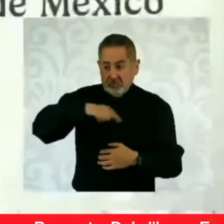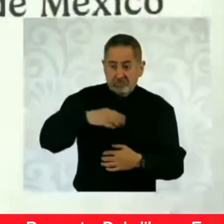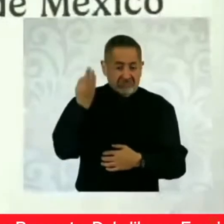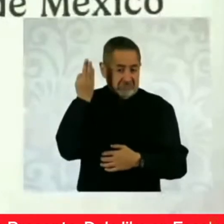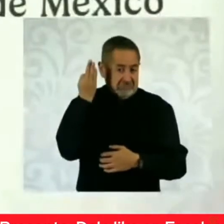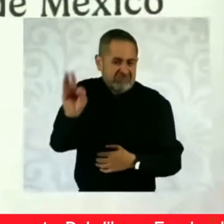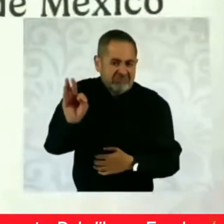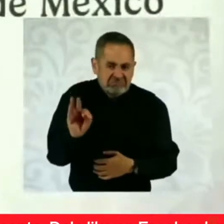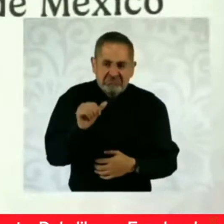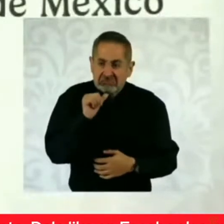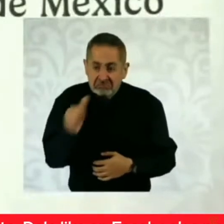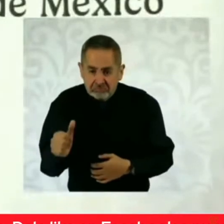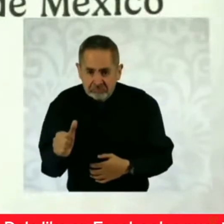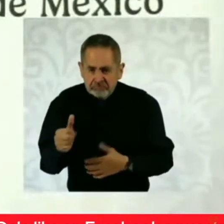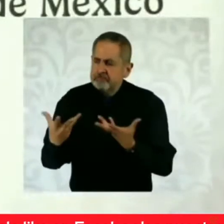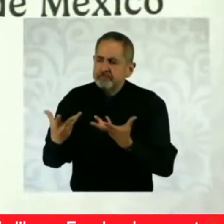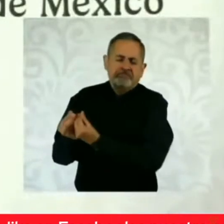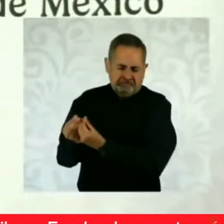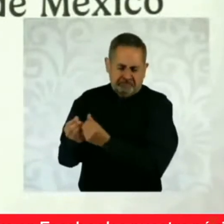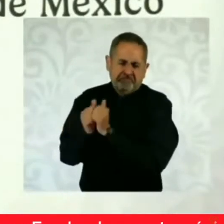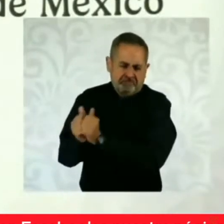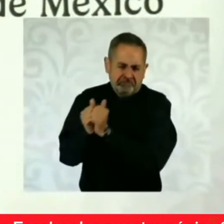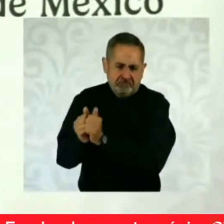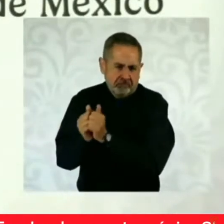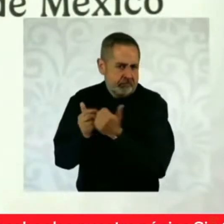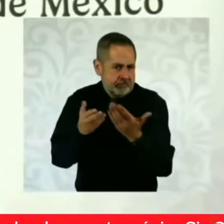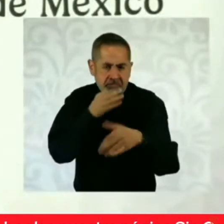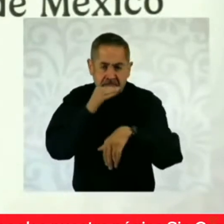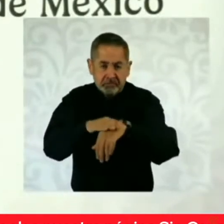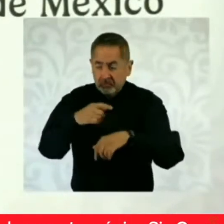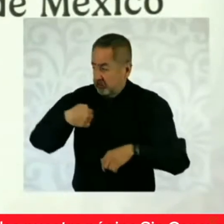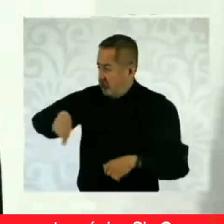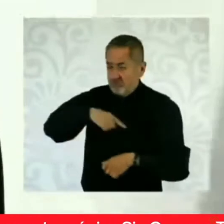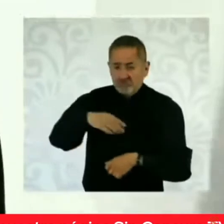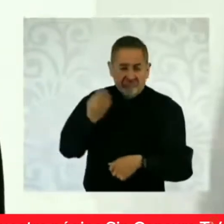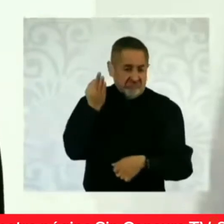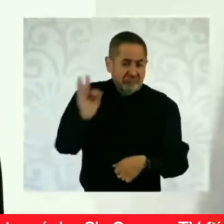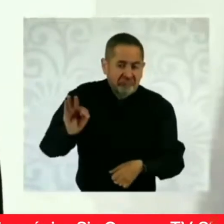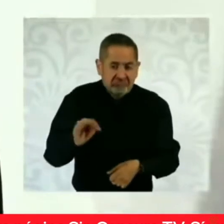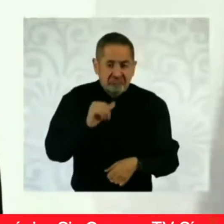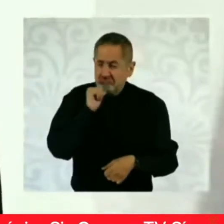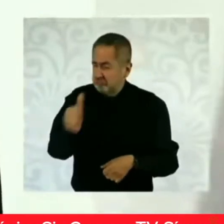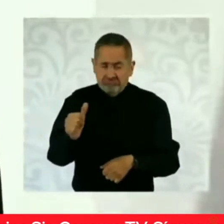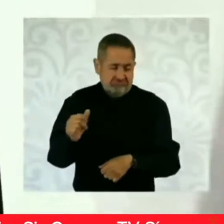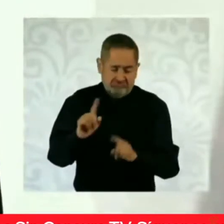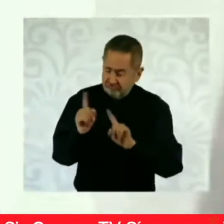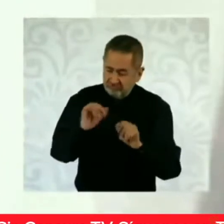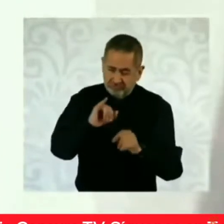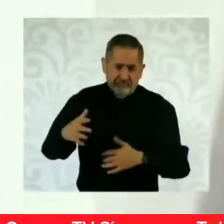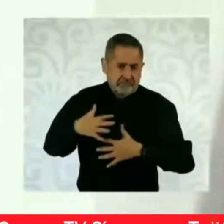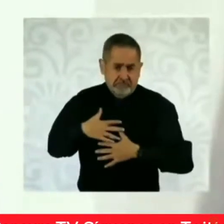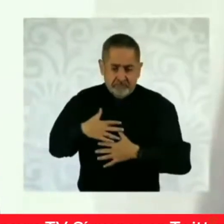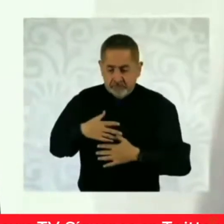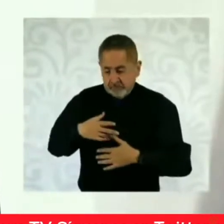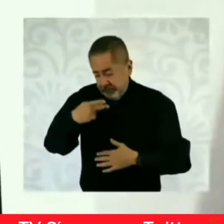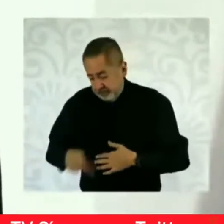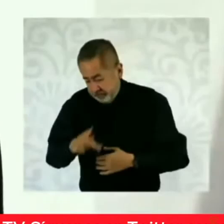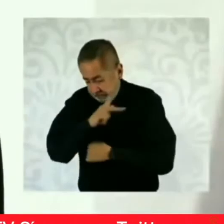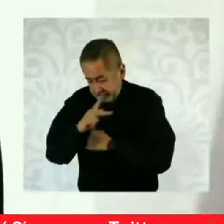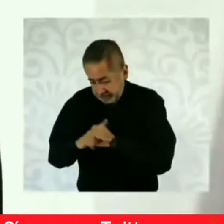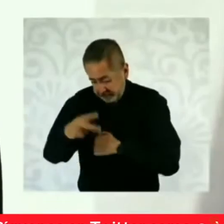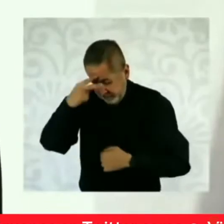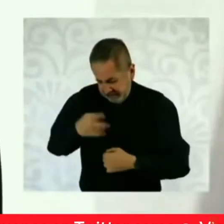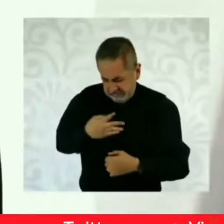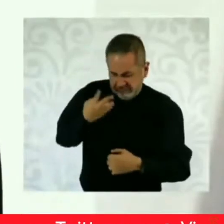traicionemos. Y nosotros no vamos a traicionar al pueblo ni a nuestra nación. Eso sí, a